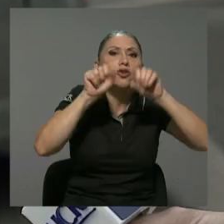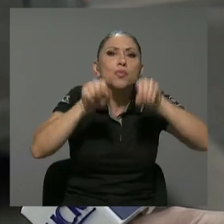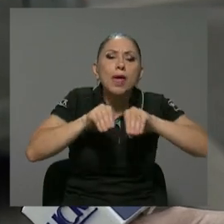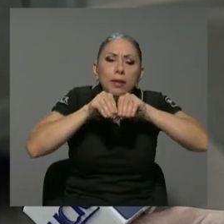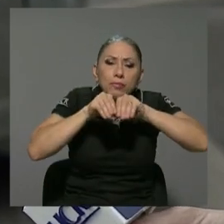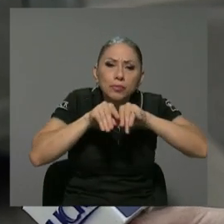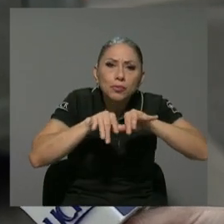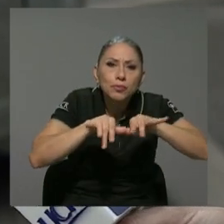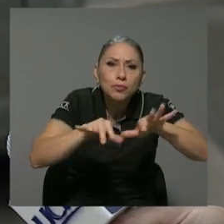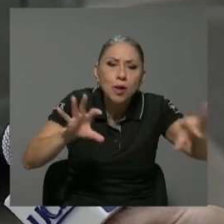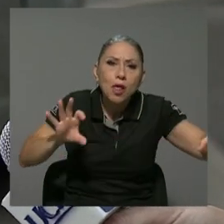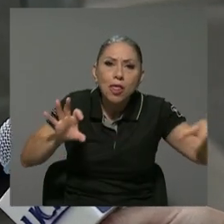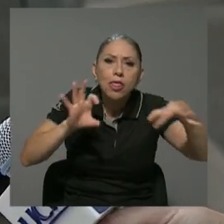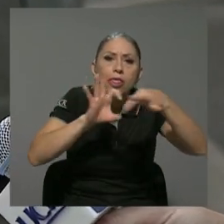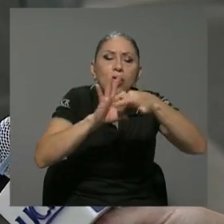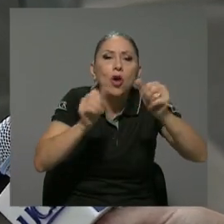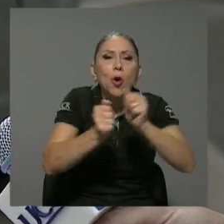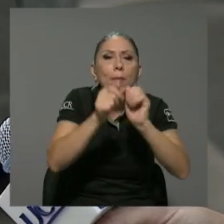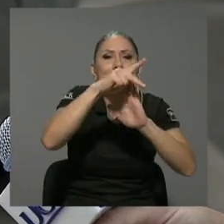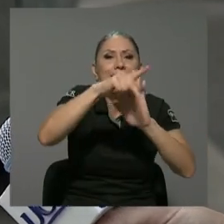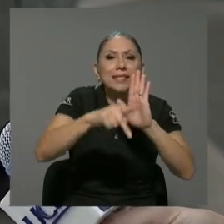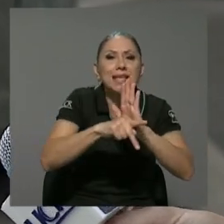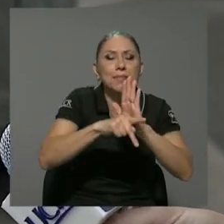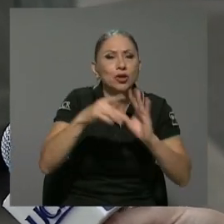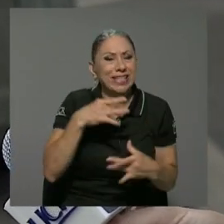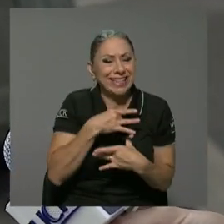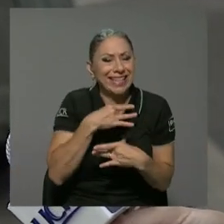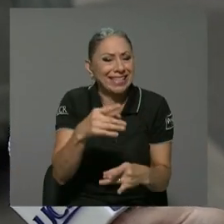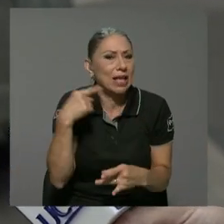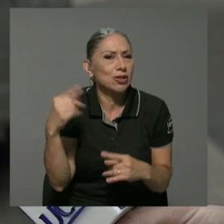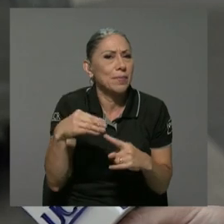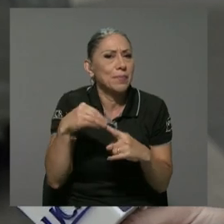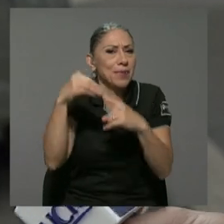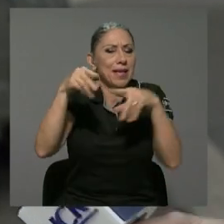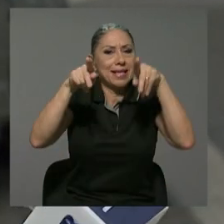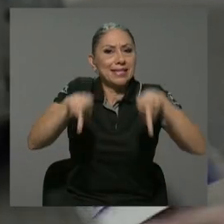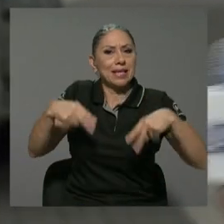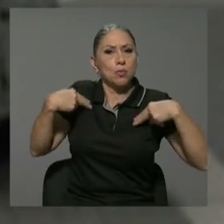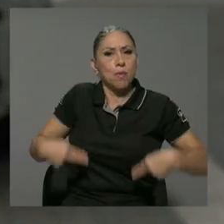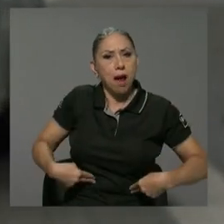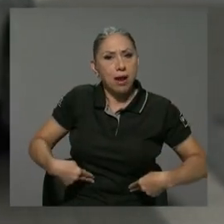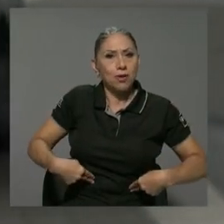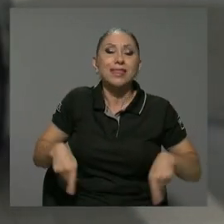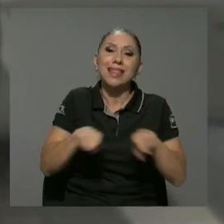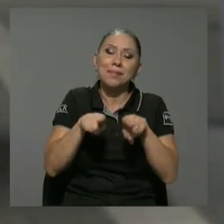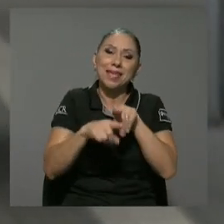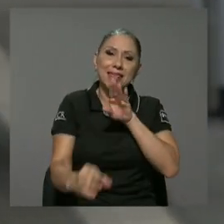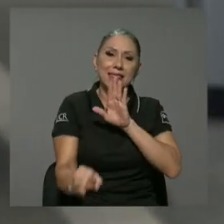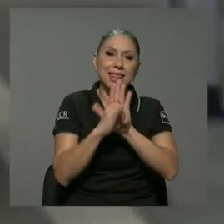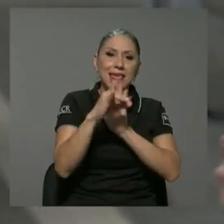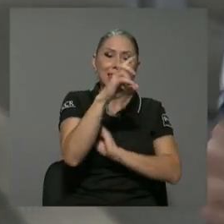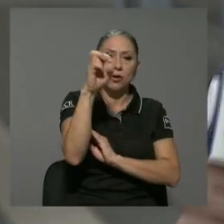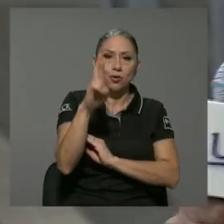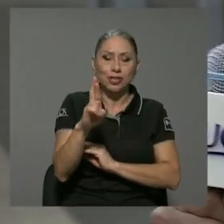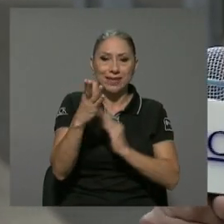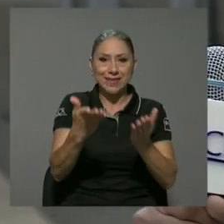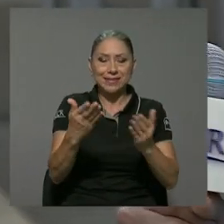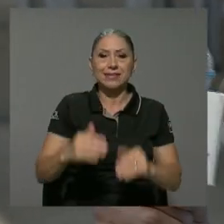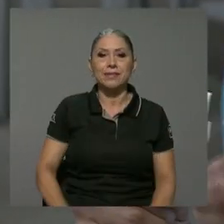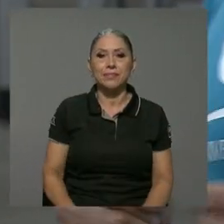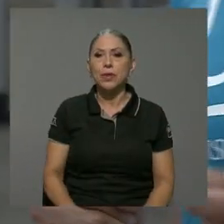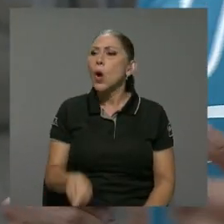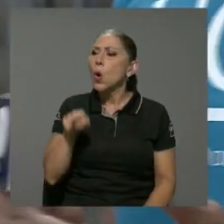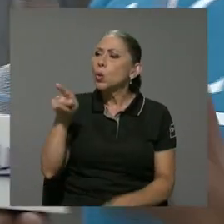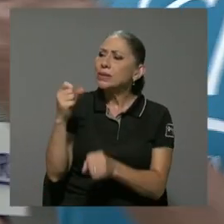nuestros principios humanistas y también pues con la identidad del ser costarricense. Claro. Diego, usted que trabaja